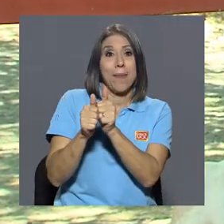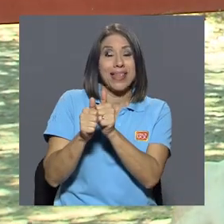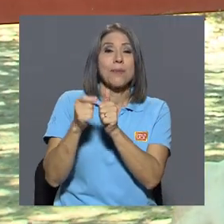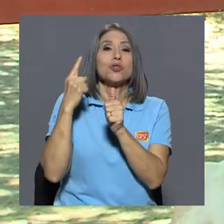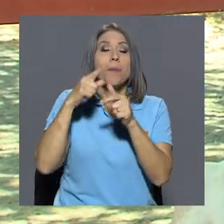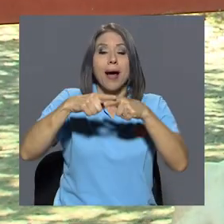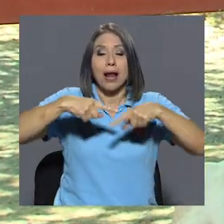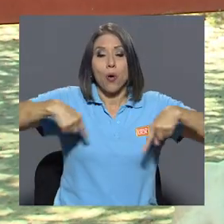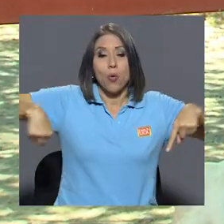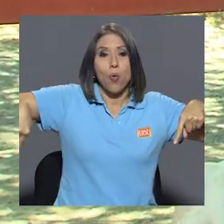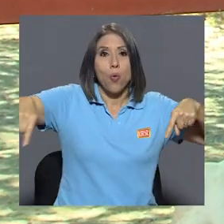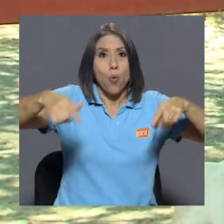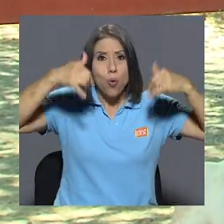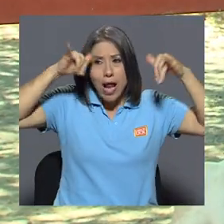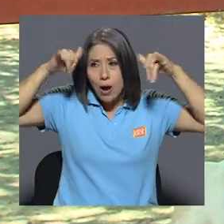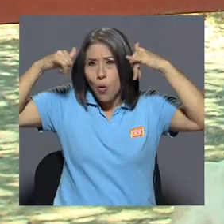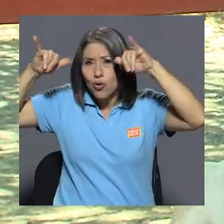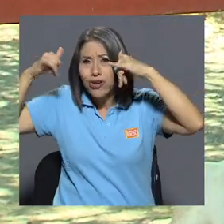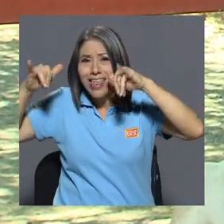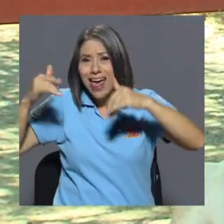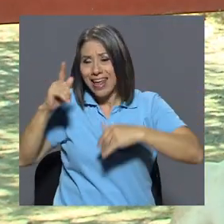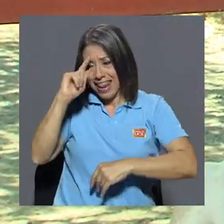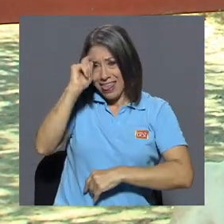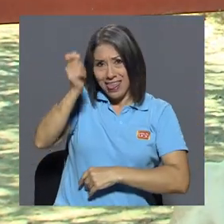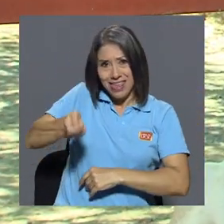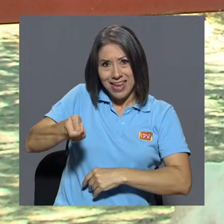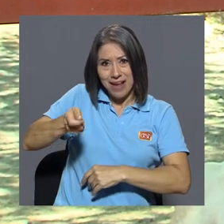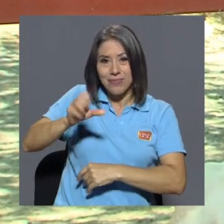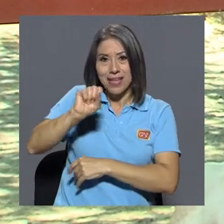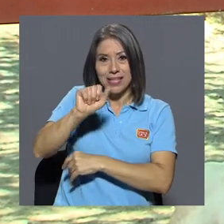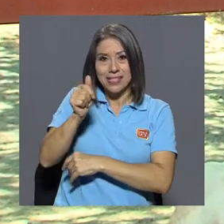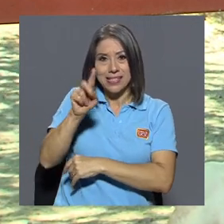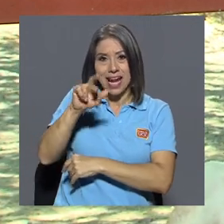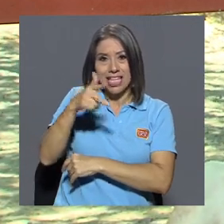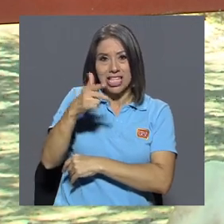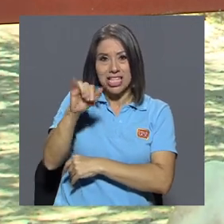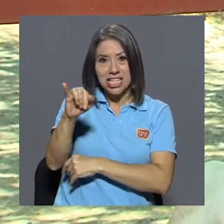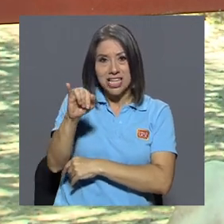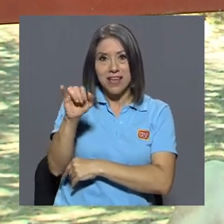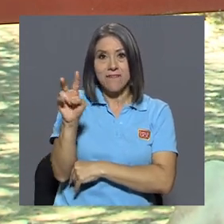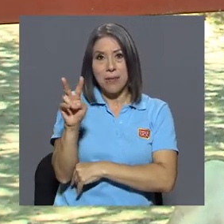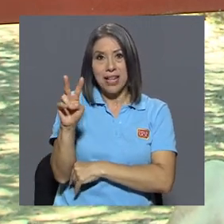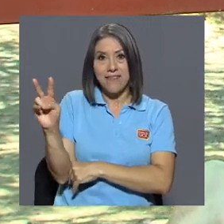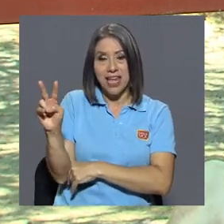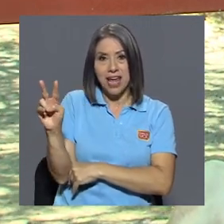en San Pedro de Sarchí, en Valverde Vega. Y le digo, ¿por qué no la narran? ¿Quién? Le digo,